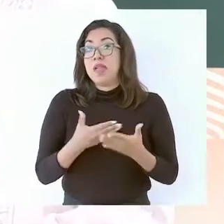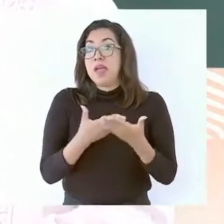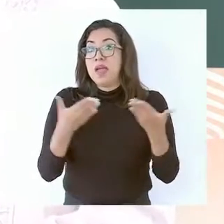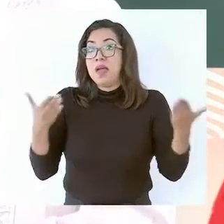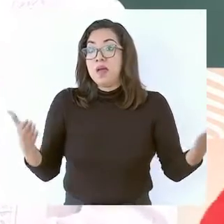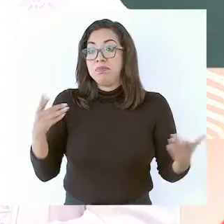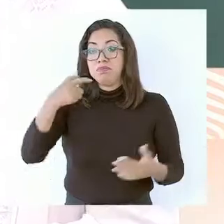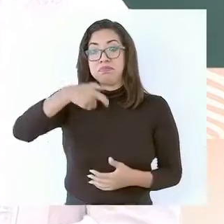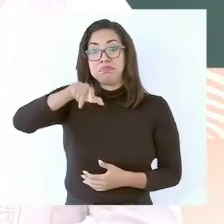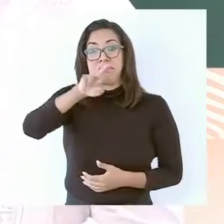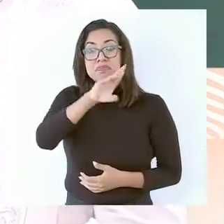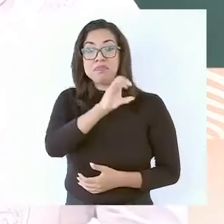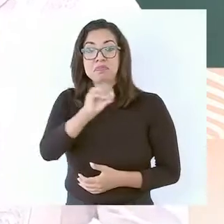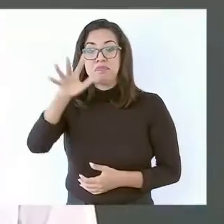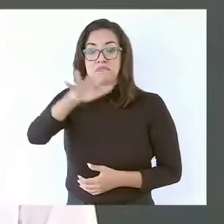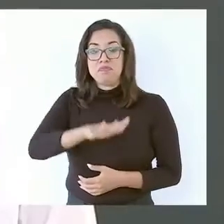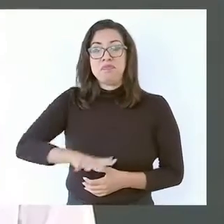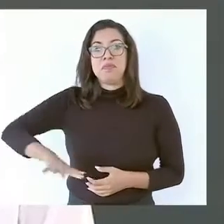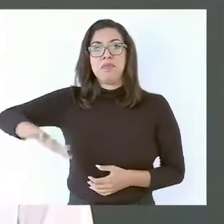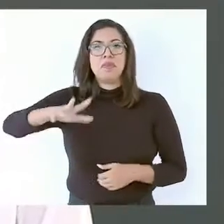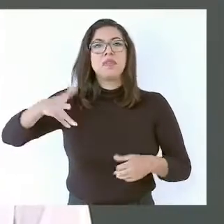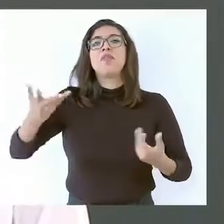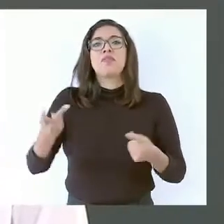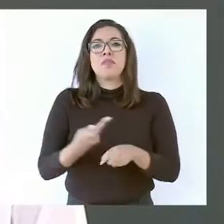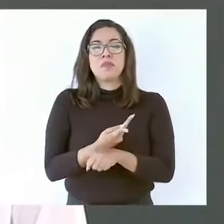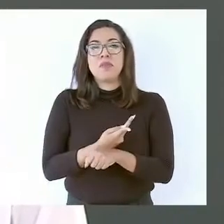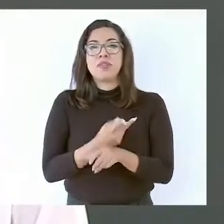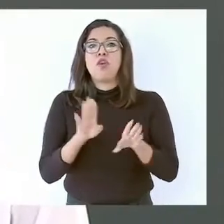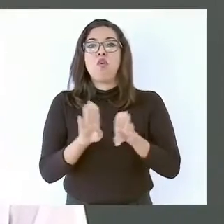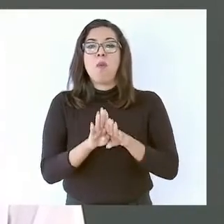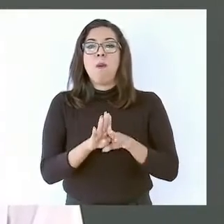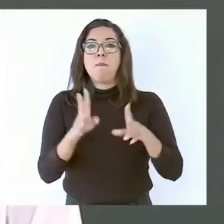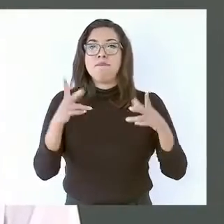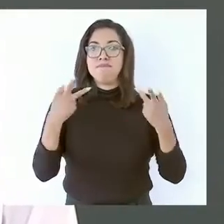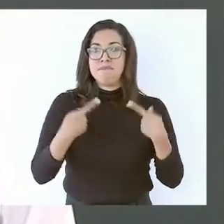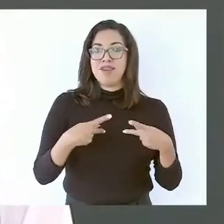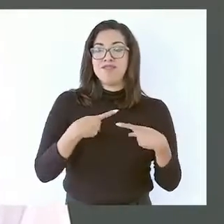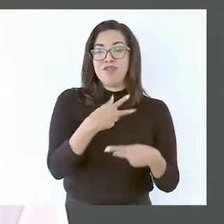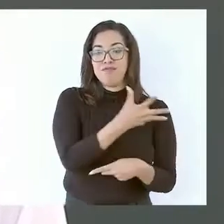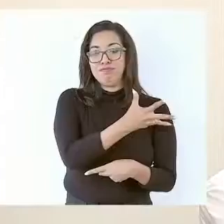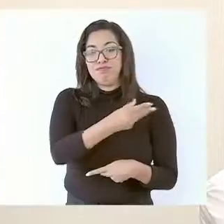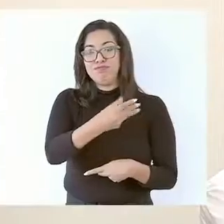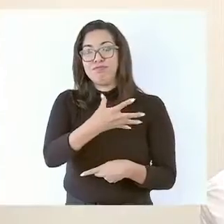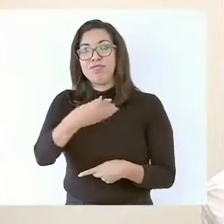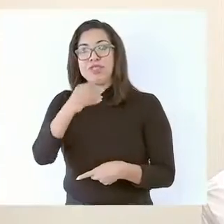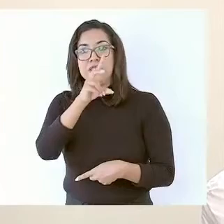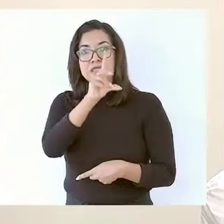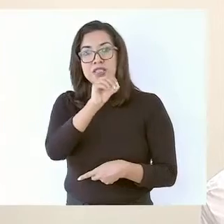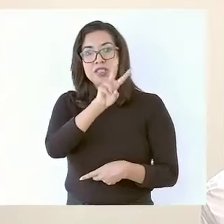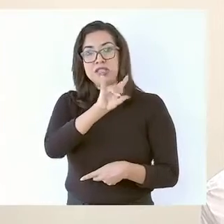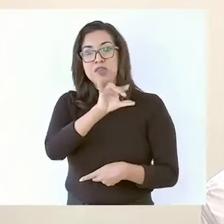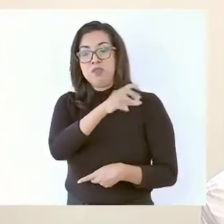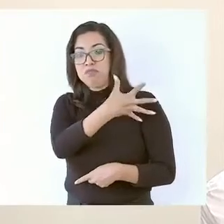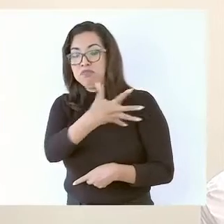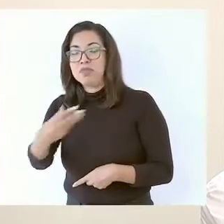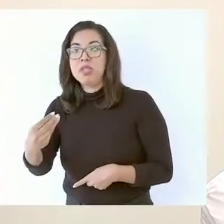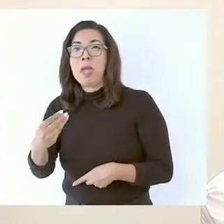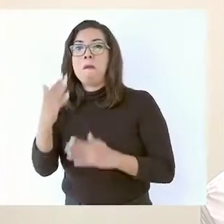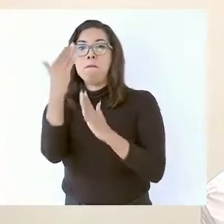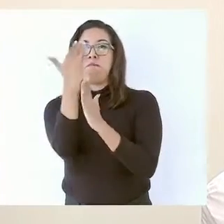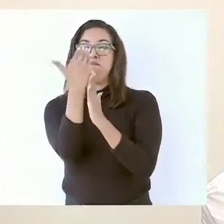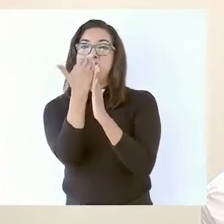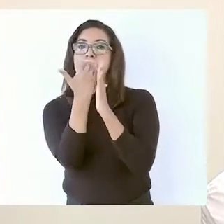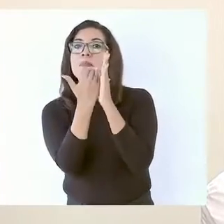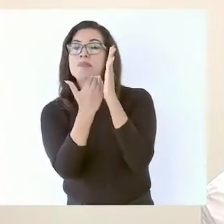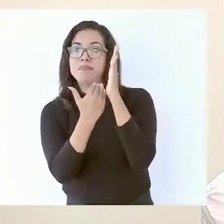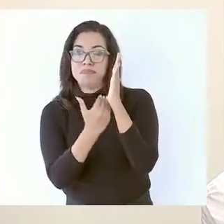va en mayor disminución en el número de contagios. Estamos entre los 10 estados que menos han tenido